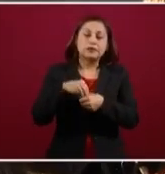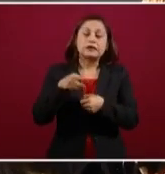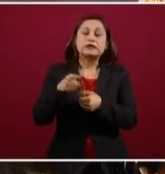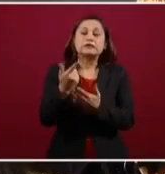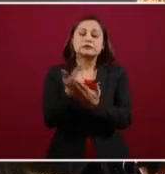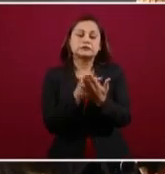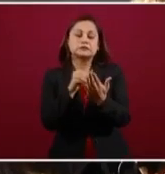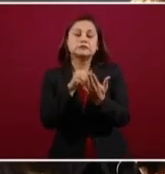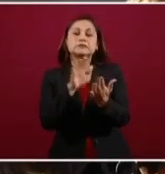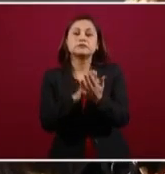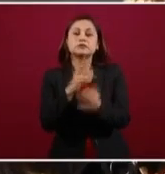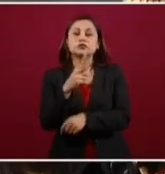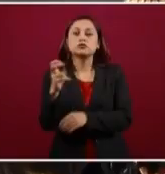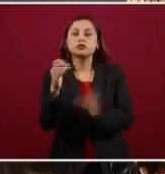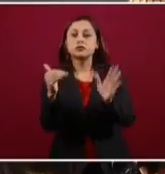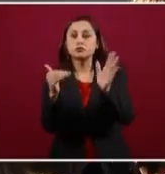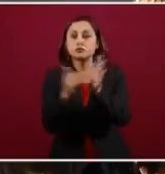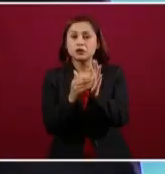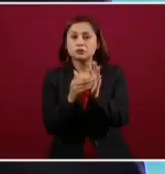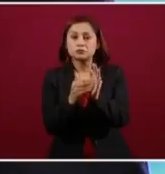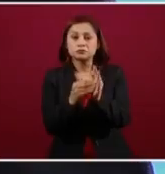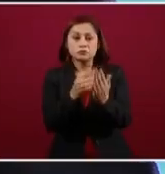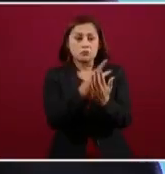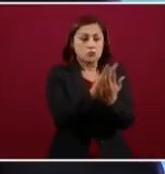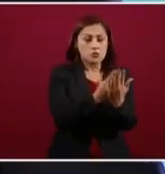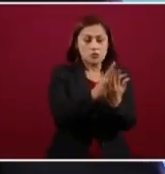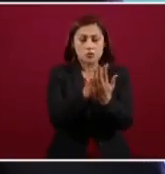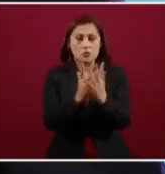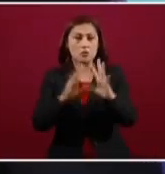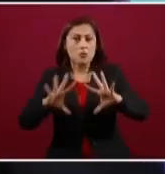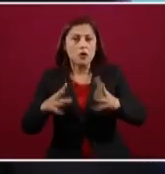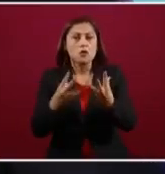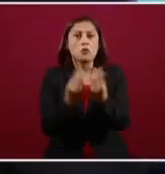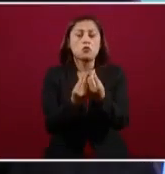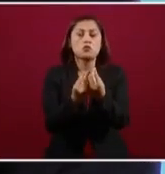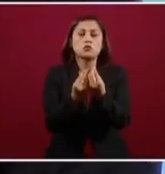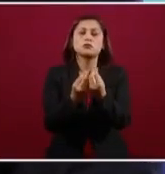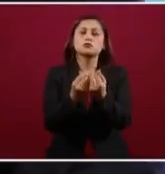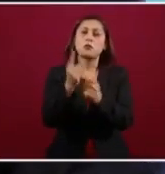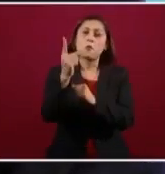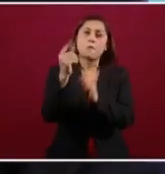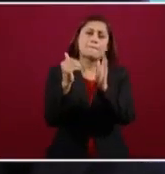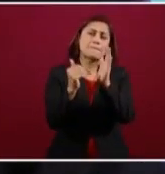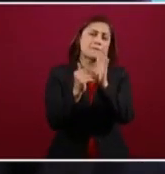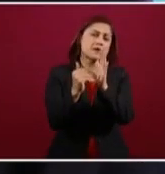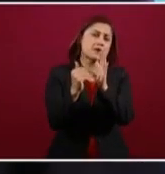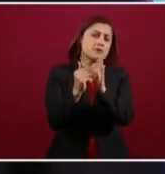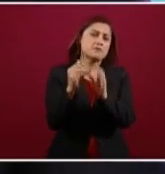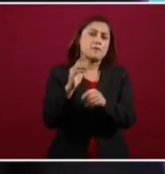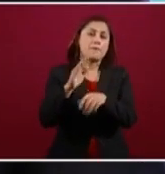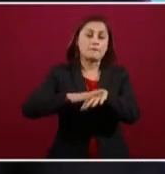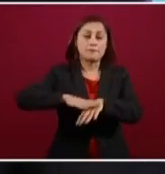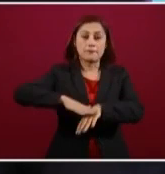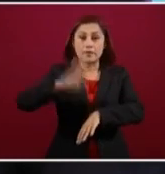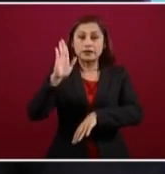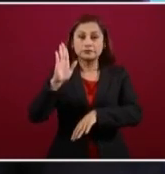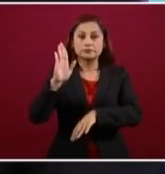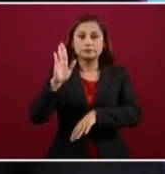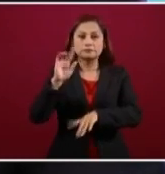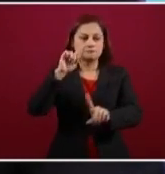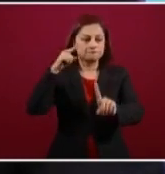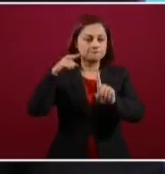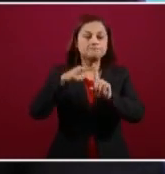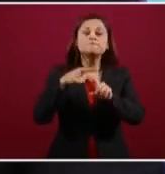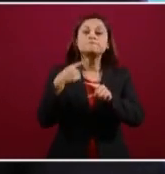en esos dos programas más de 1,000,000, y sobre todo jóvenes trabajando.